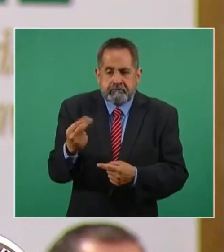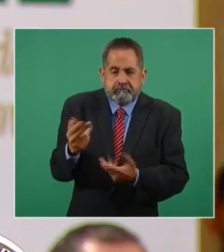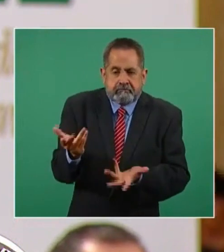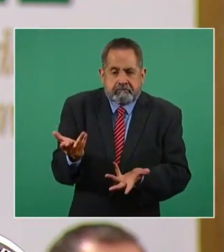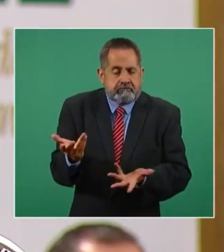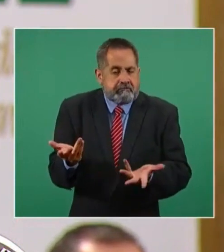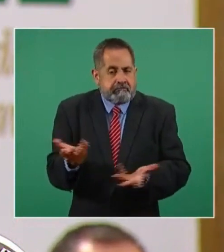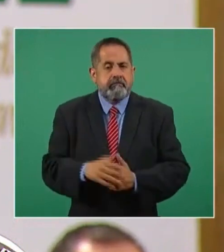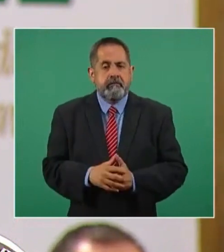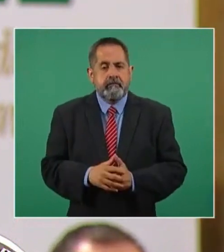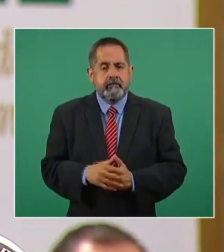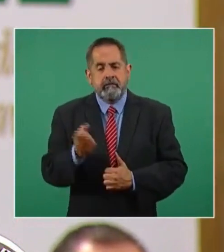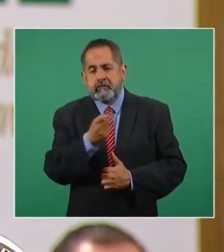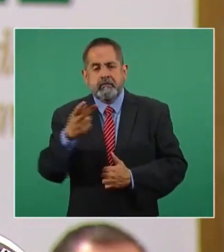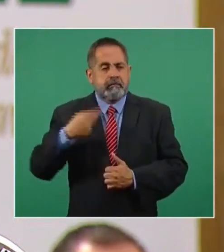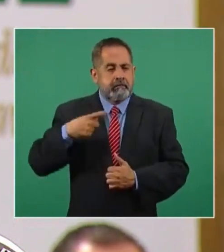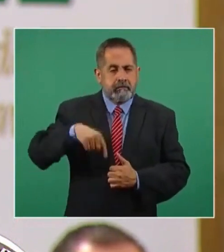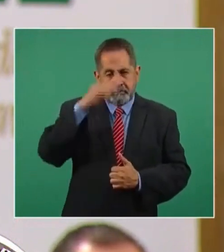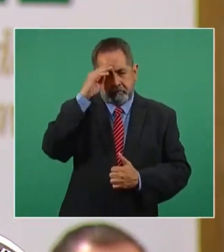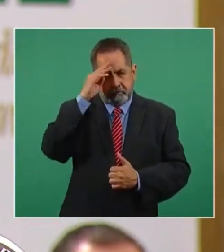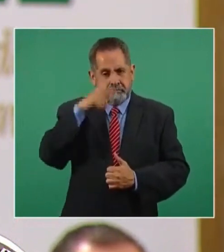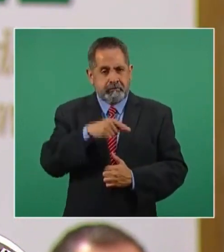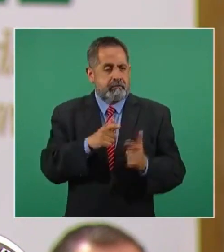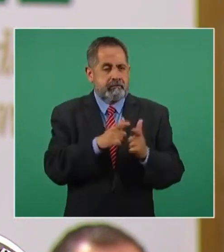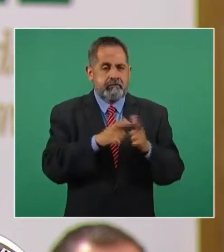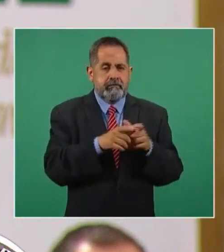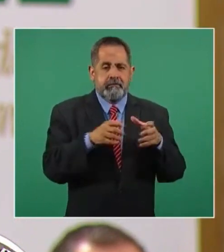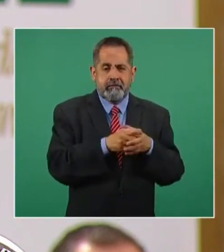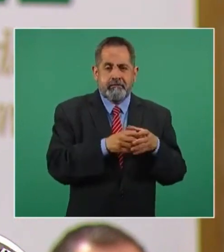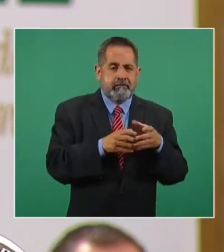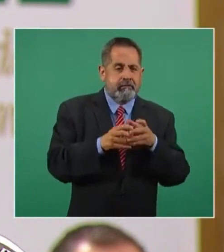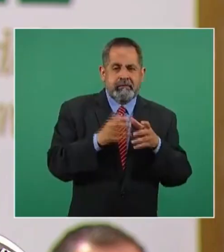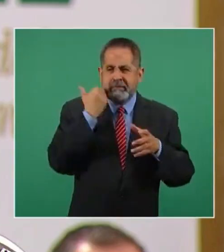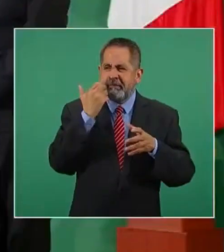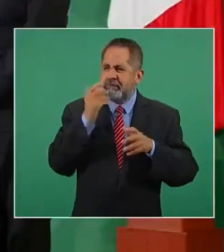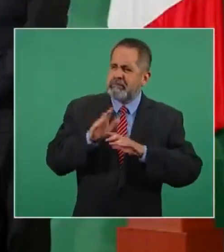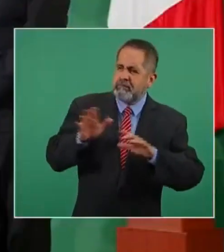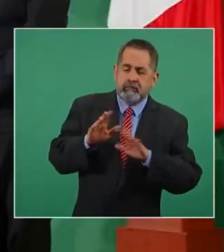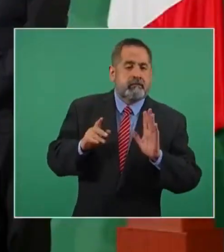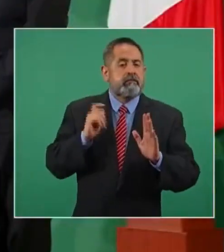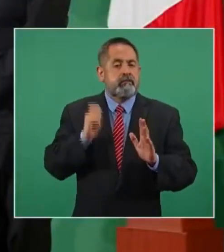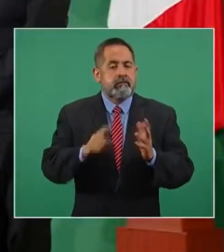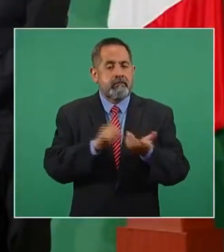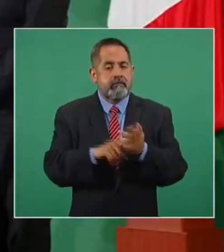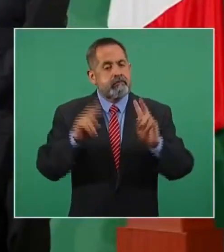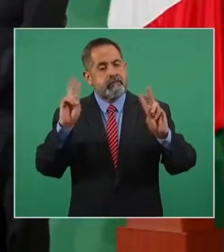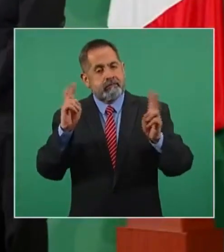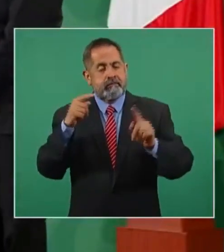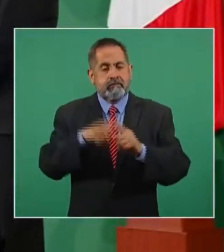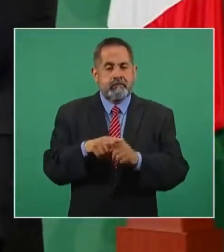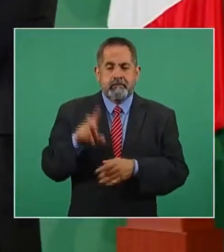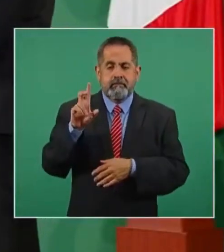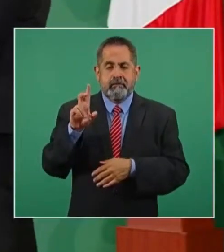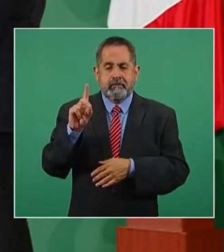interés, sus personeros, sus corifeos han tratado de posicionar es el tema de los